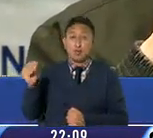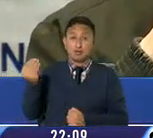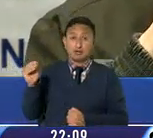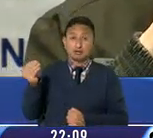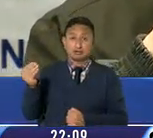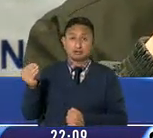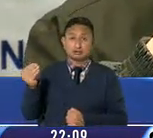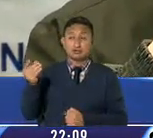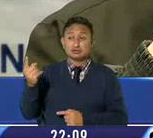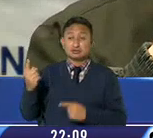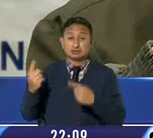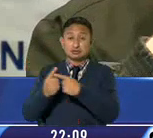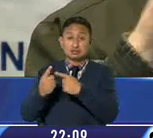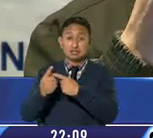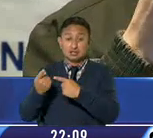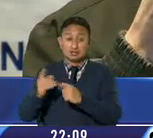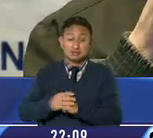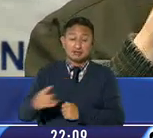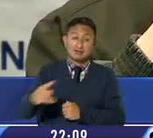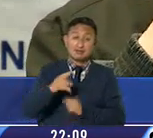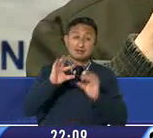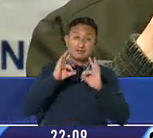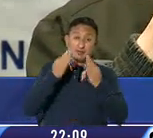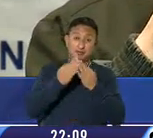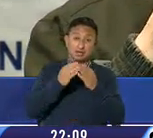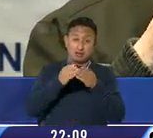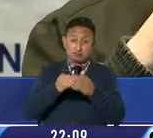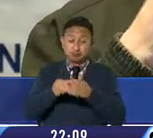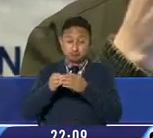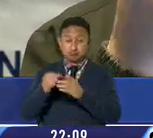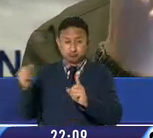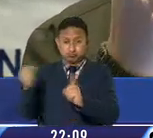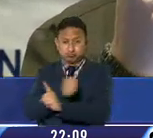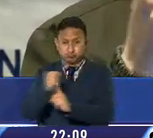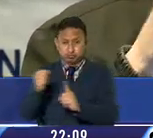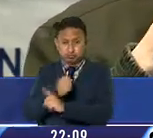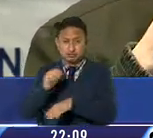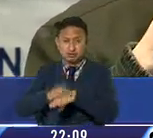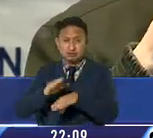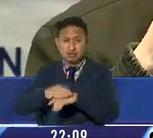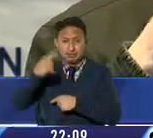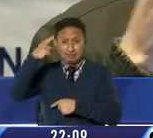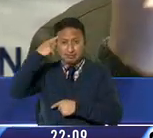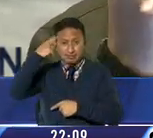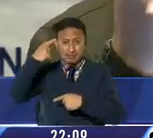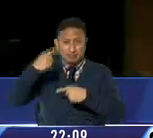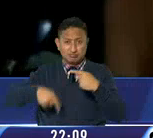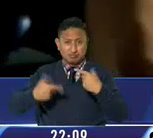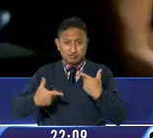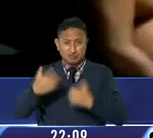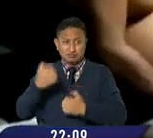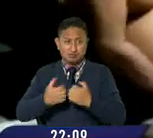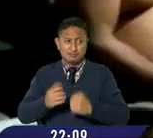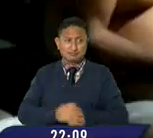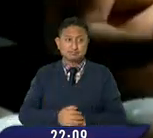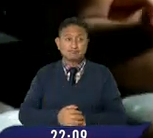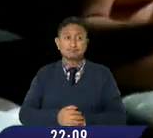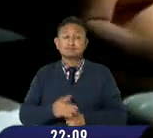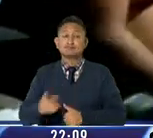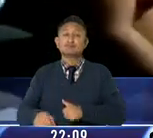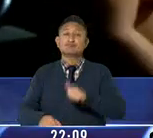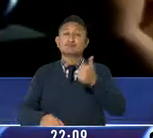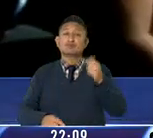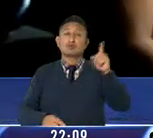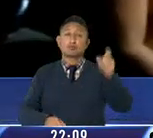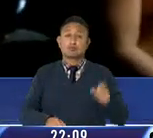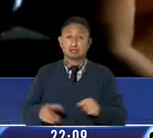víctima del círculo de violencia, producto del desequilibrio estructural de la familia. El otro sospechoso de mantener relaciones